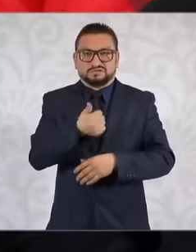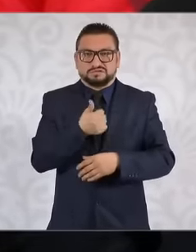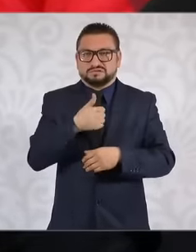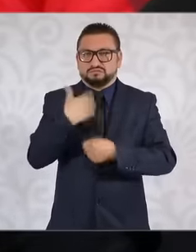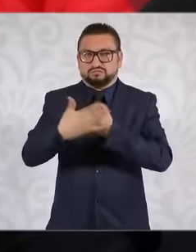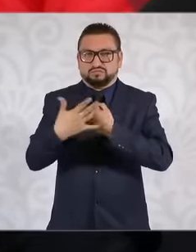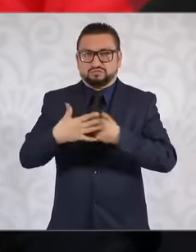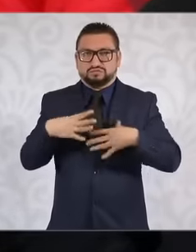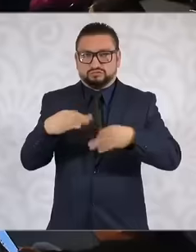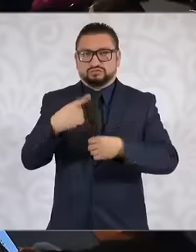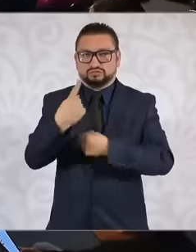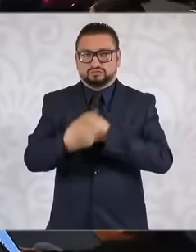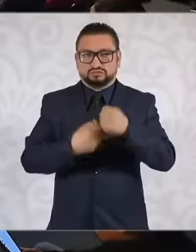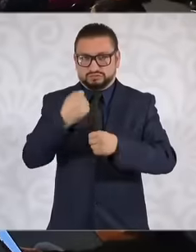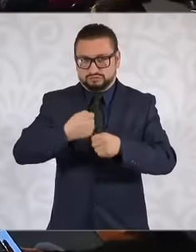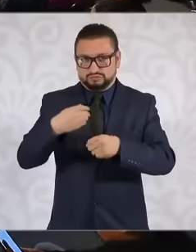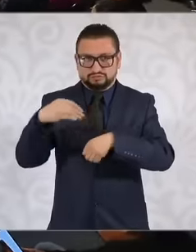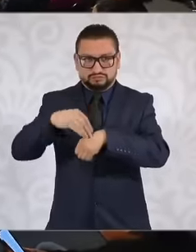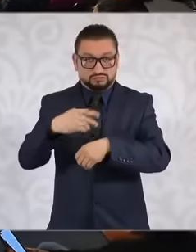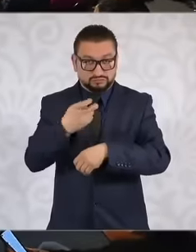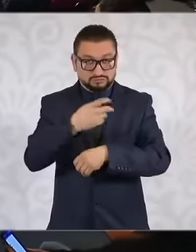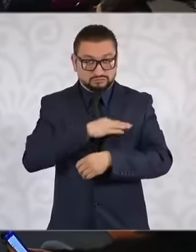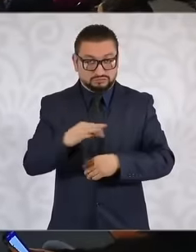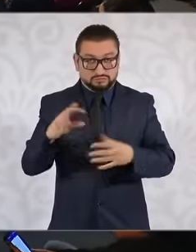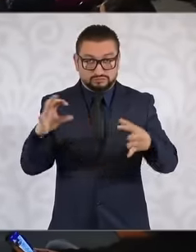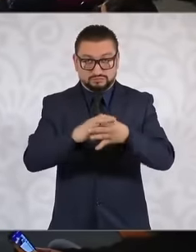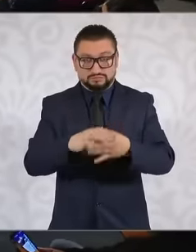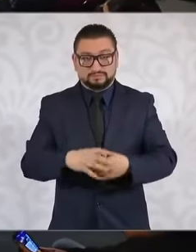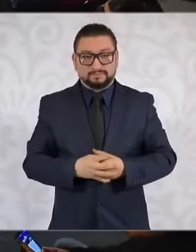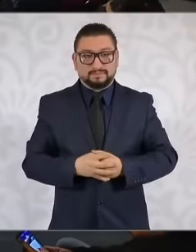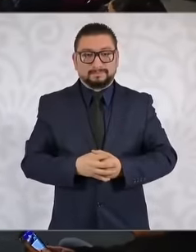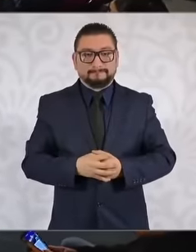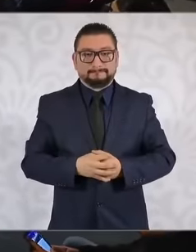instalar el próximo año. Sí.